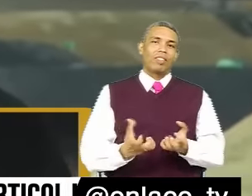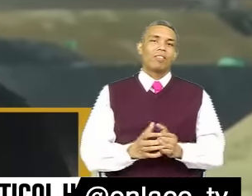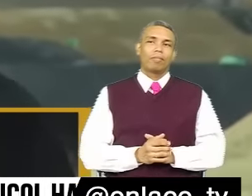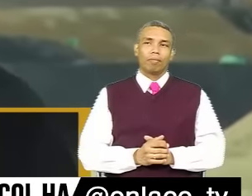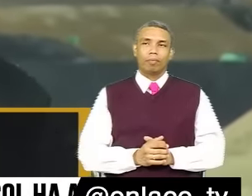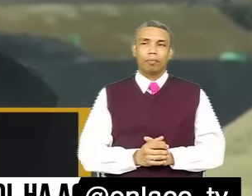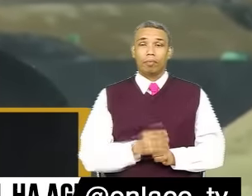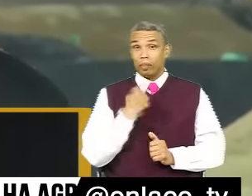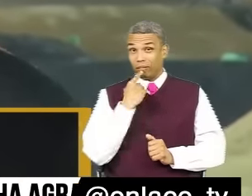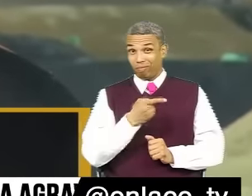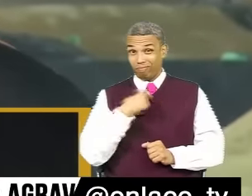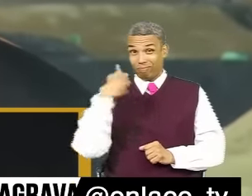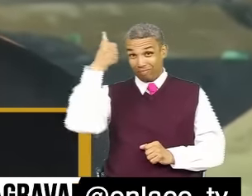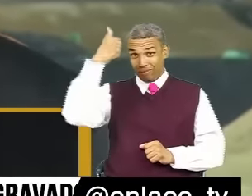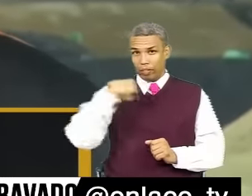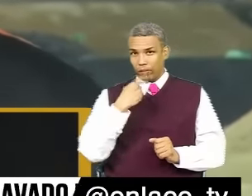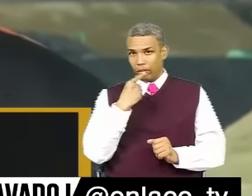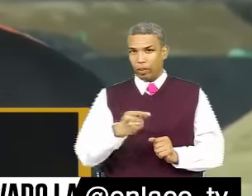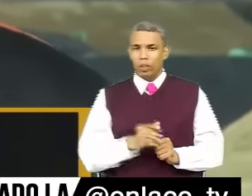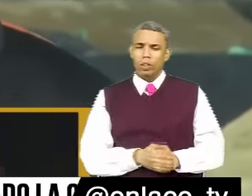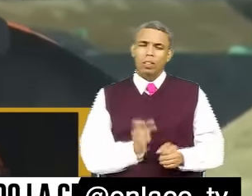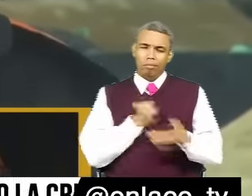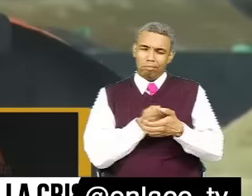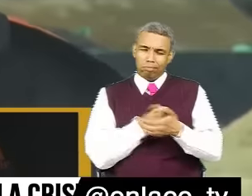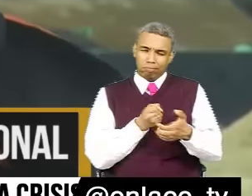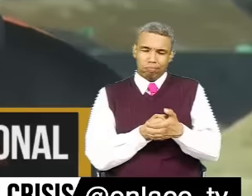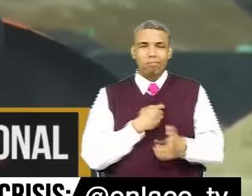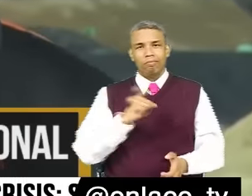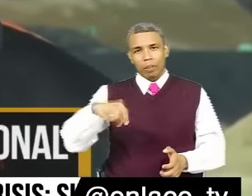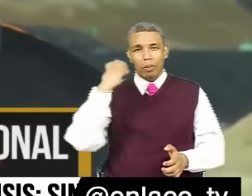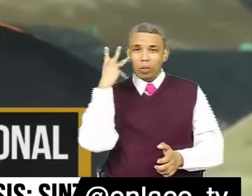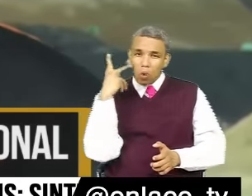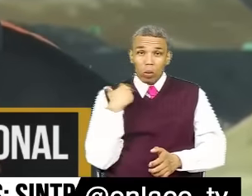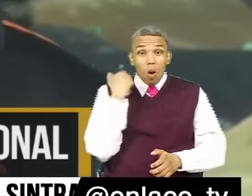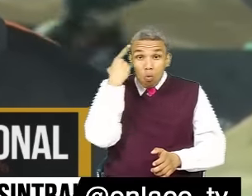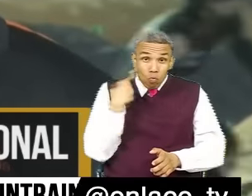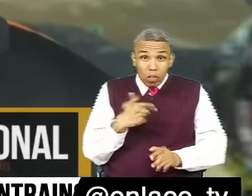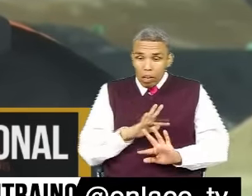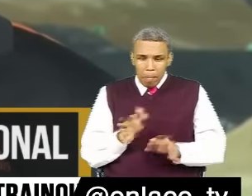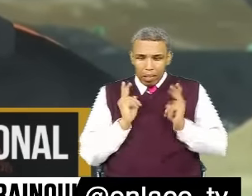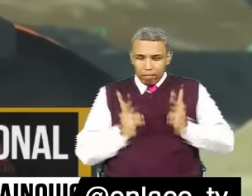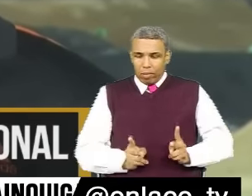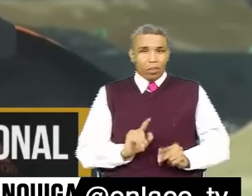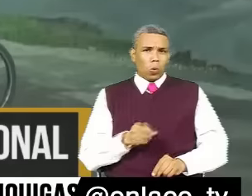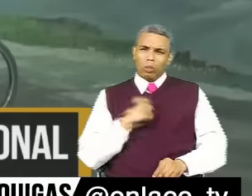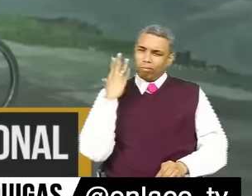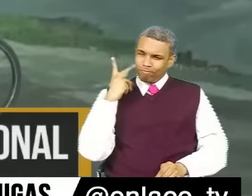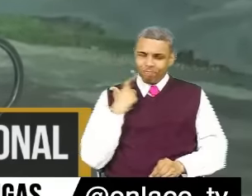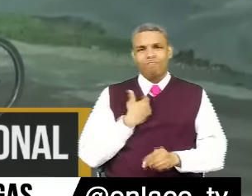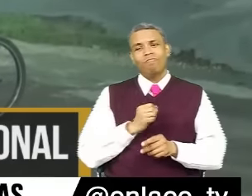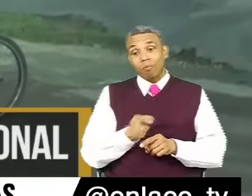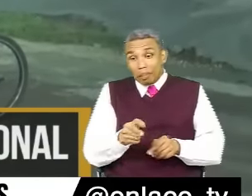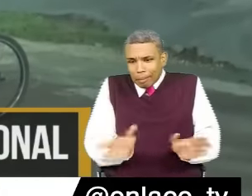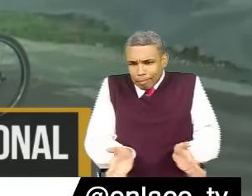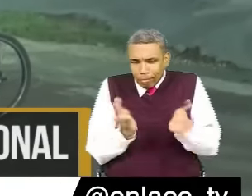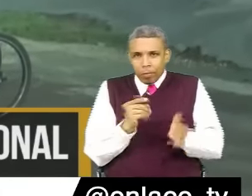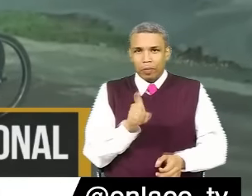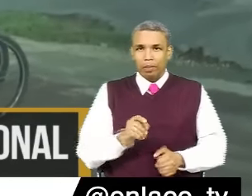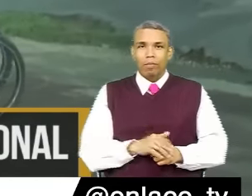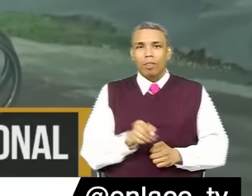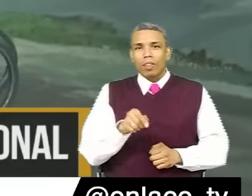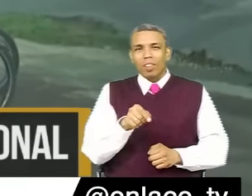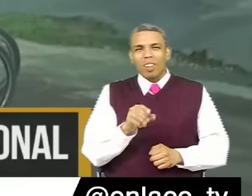es con mucha dedicación y trabajos específicos para subir el nivel que tienen en estos momentos. Se preparan ahora los corredores